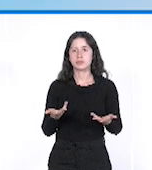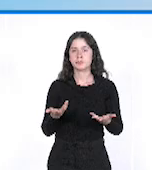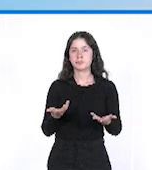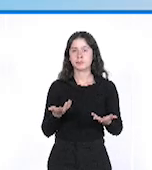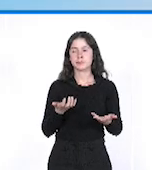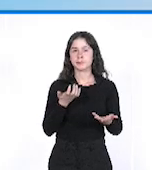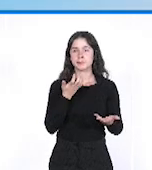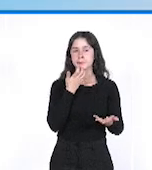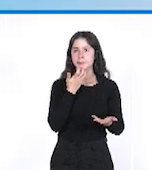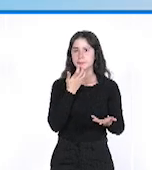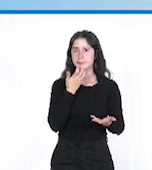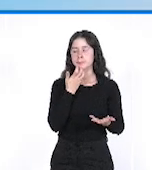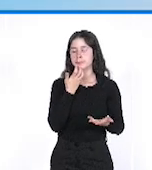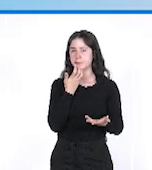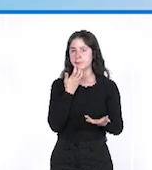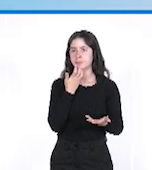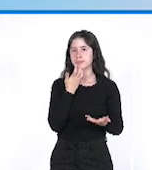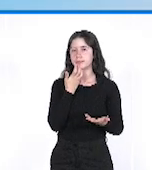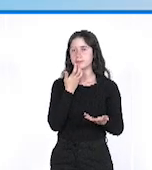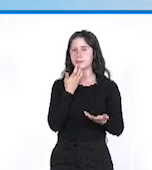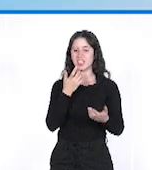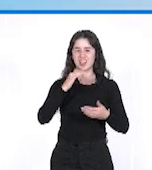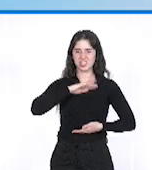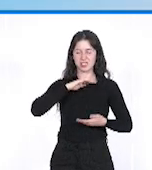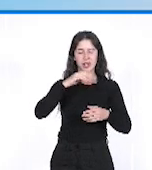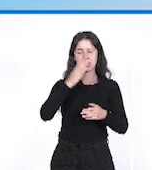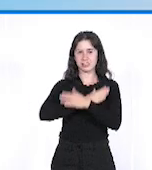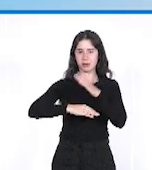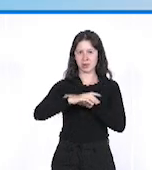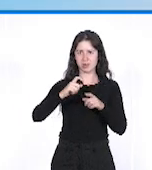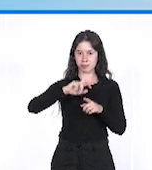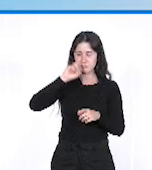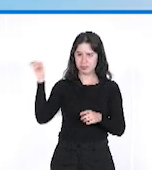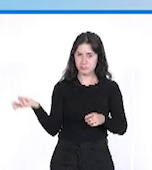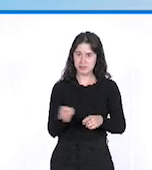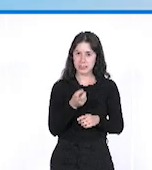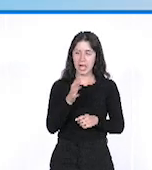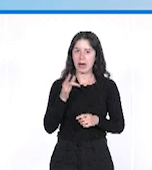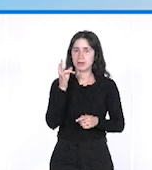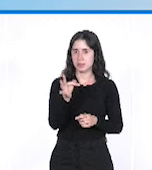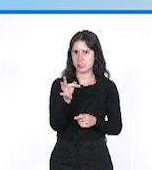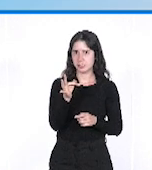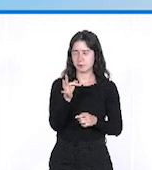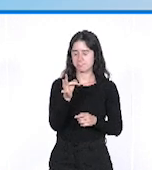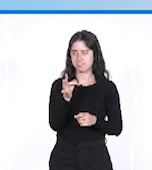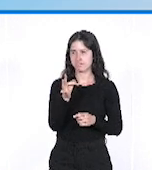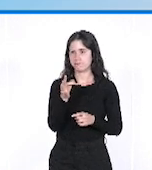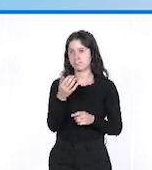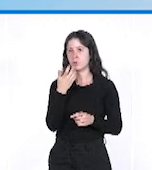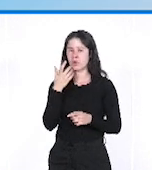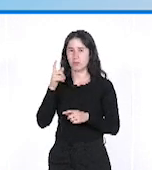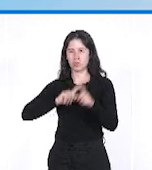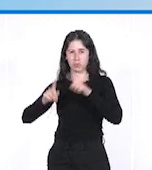Hay una multiplicidad de discapacidades y además se le suma el el un problemas de